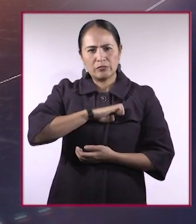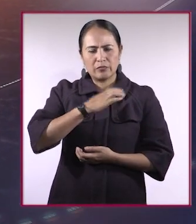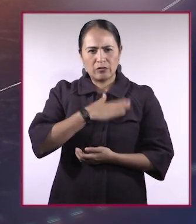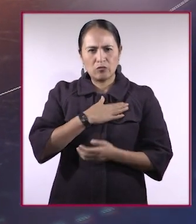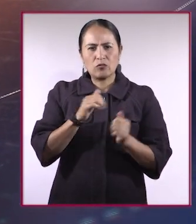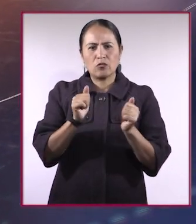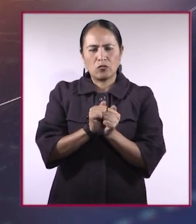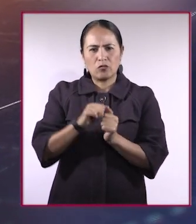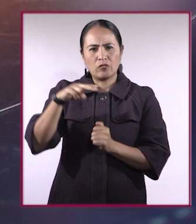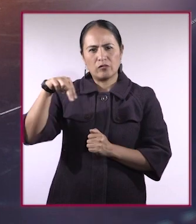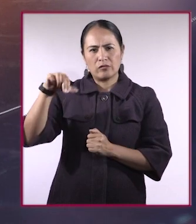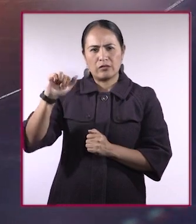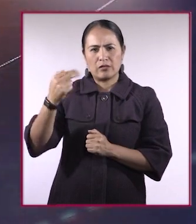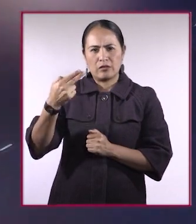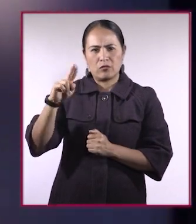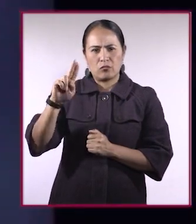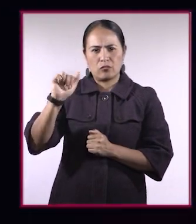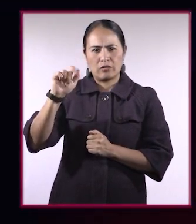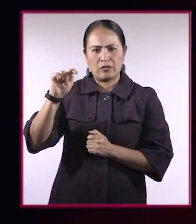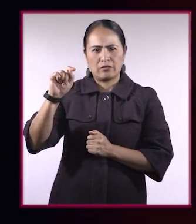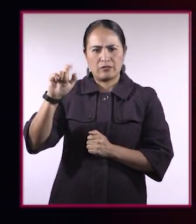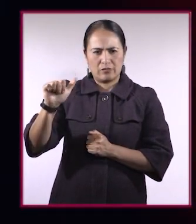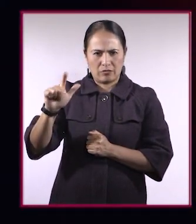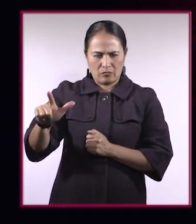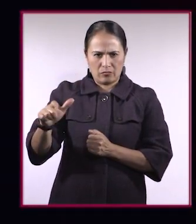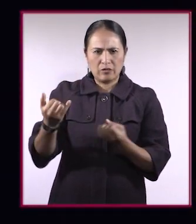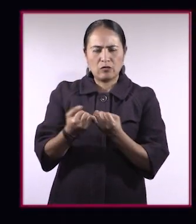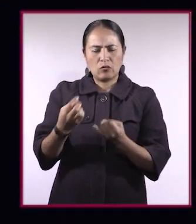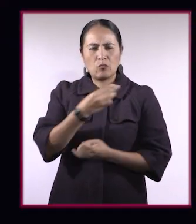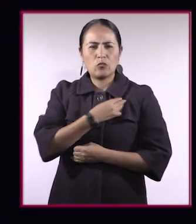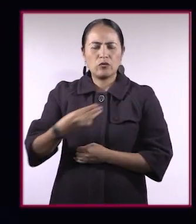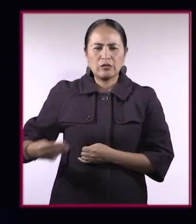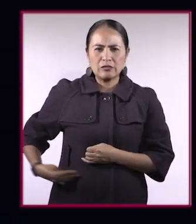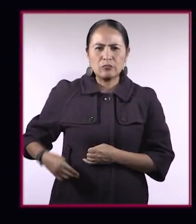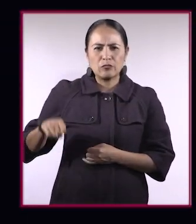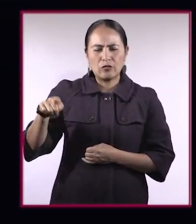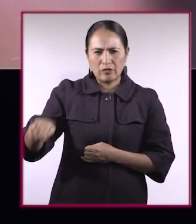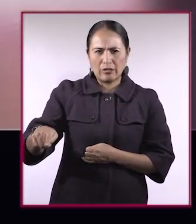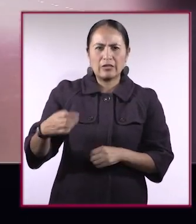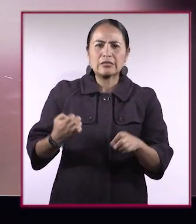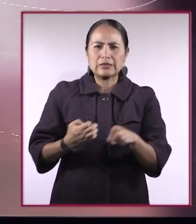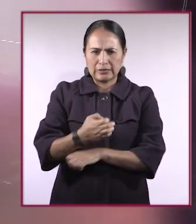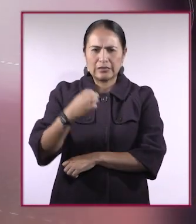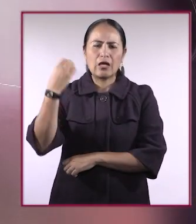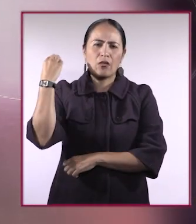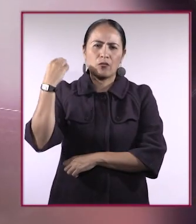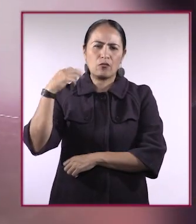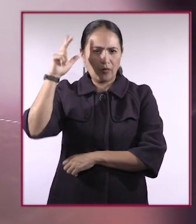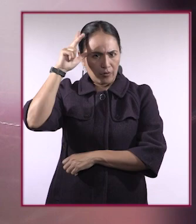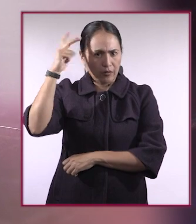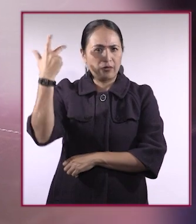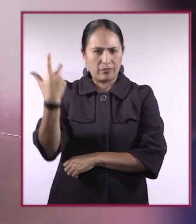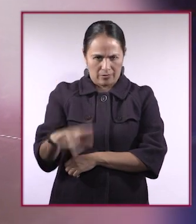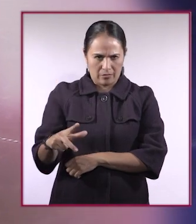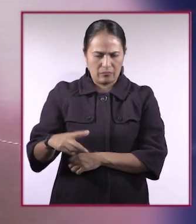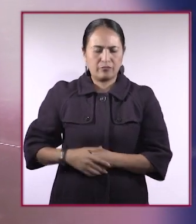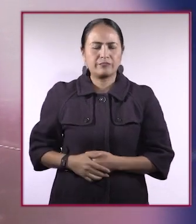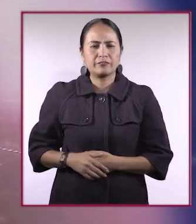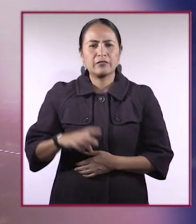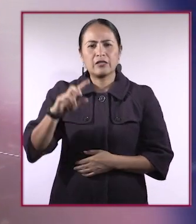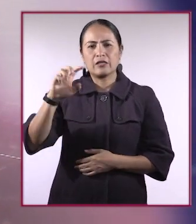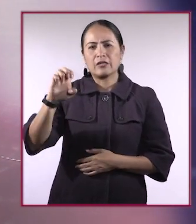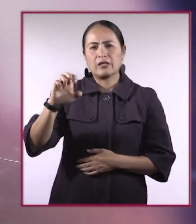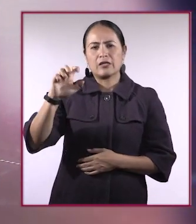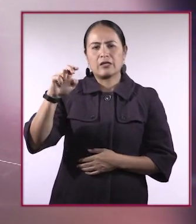Estudió etnobotánico medicinal de 2 comunidades del municipio de Atlapexco, en el estado de Hidalgo. Etnobotánica de